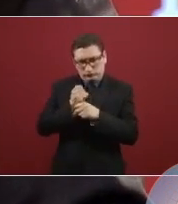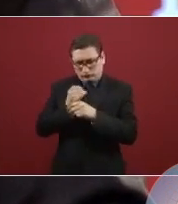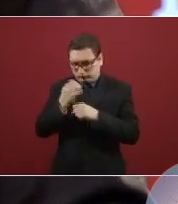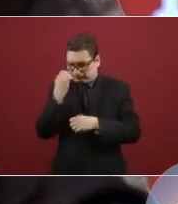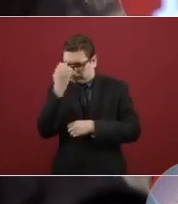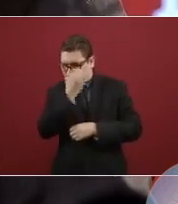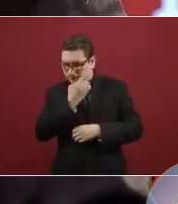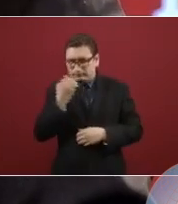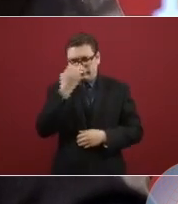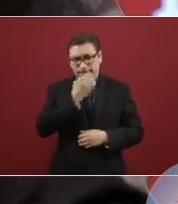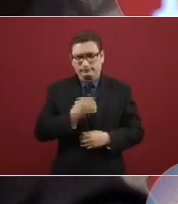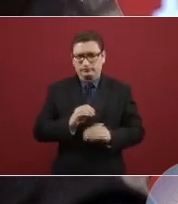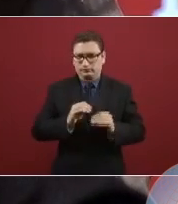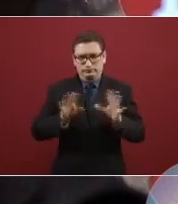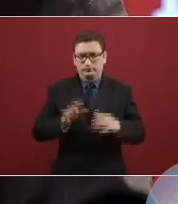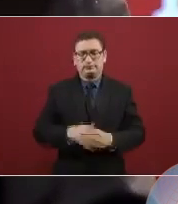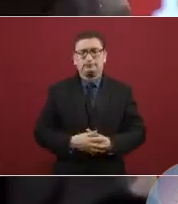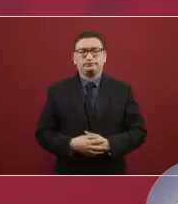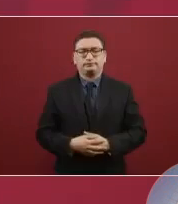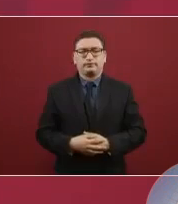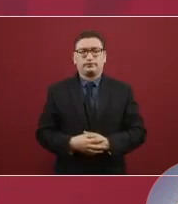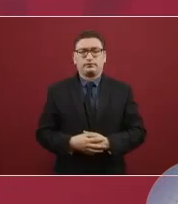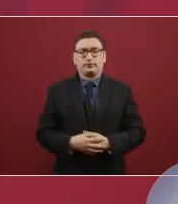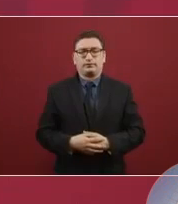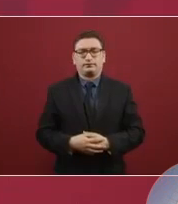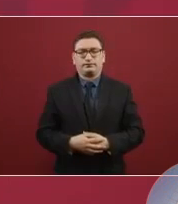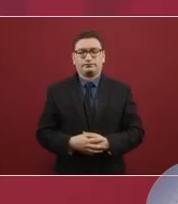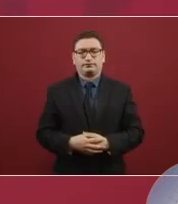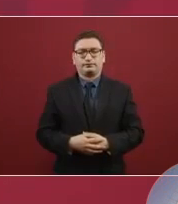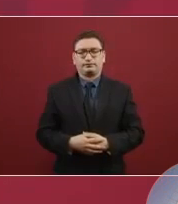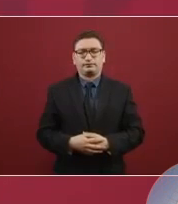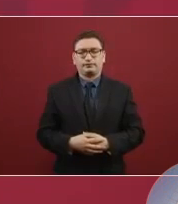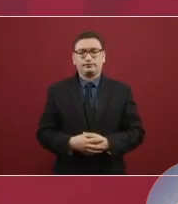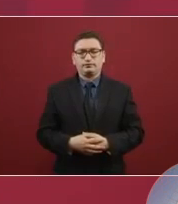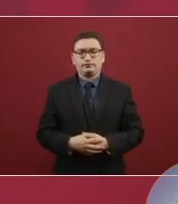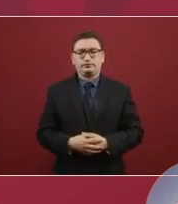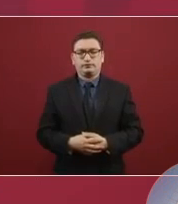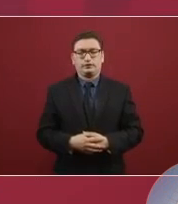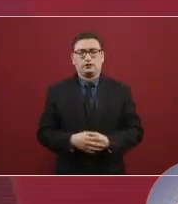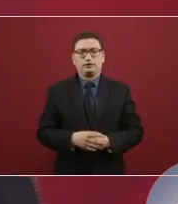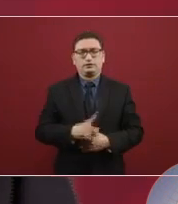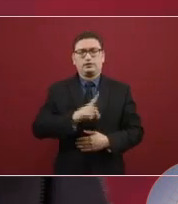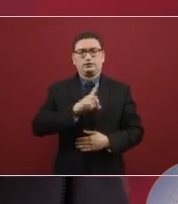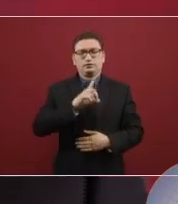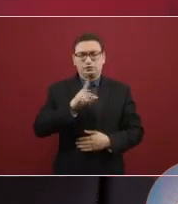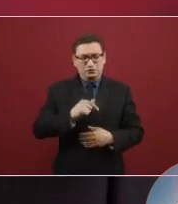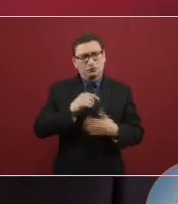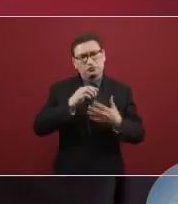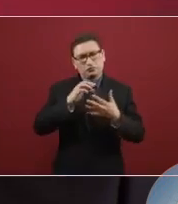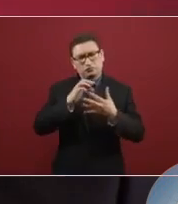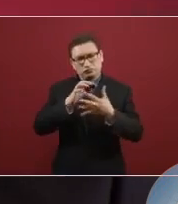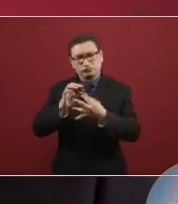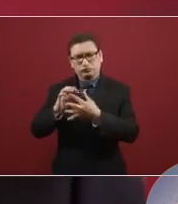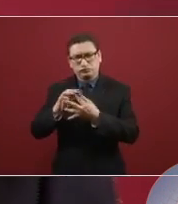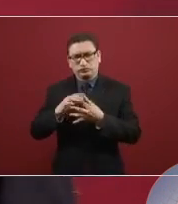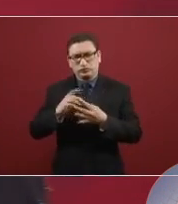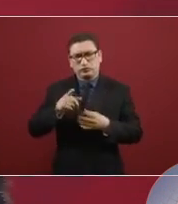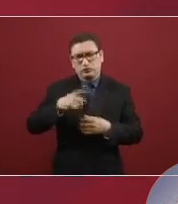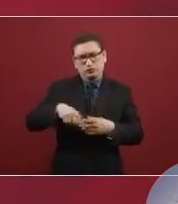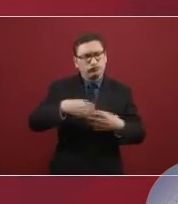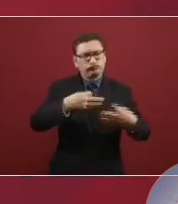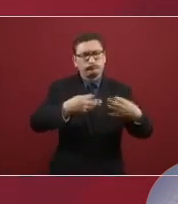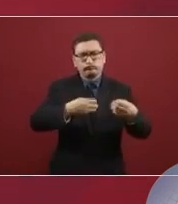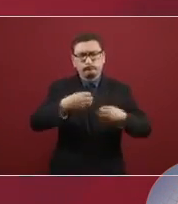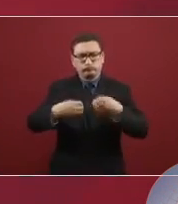y eh vamos a explicar esto al poder judicial porque hay una controversia hay